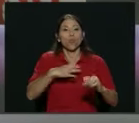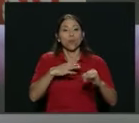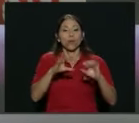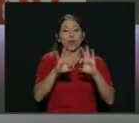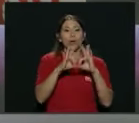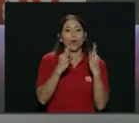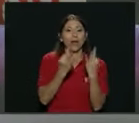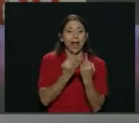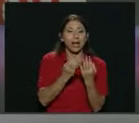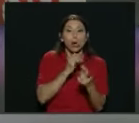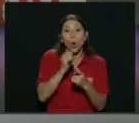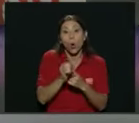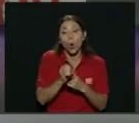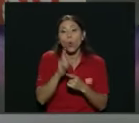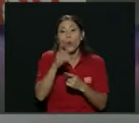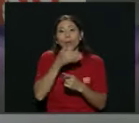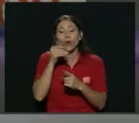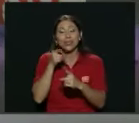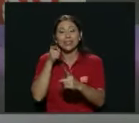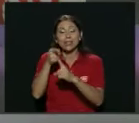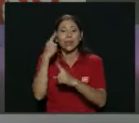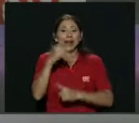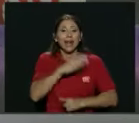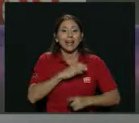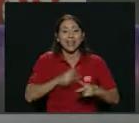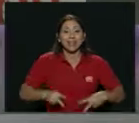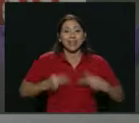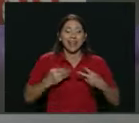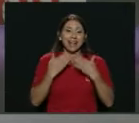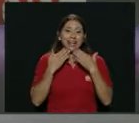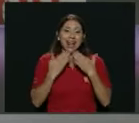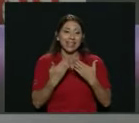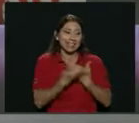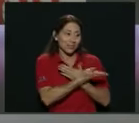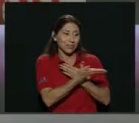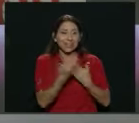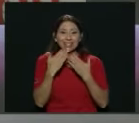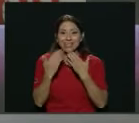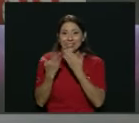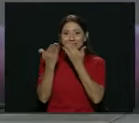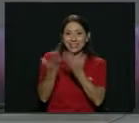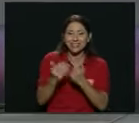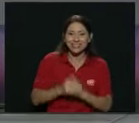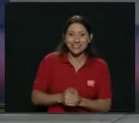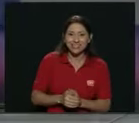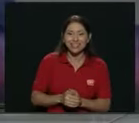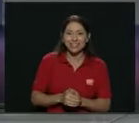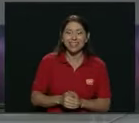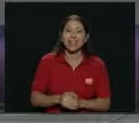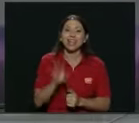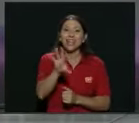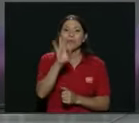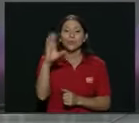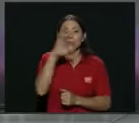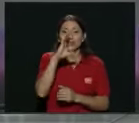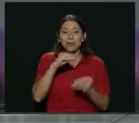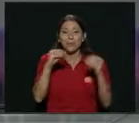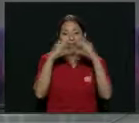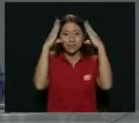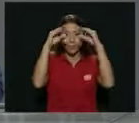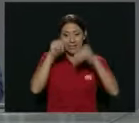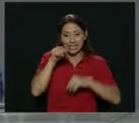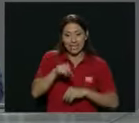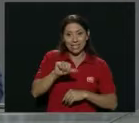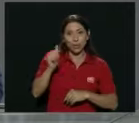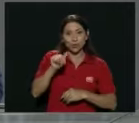mejor destino para tener esa calidad de vida que todos y todas merecemos. Muchas gracias a ustedes por acompañarnos y a ustedes por estar con nosotros una vez más. Le